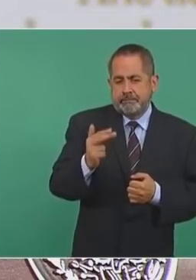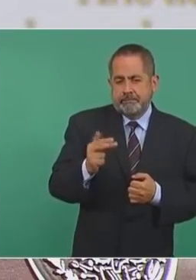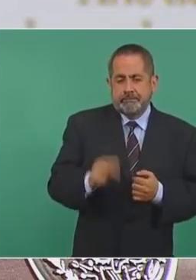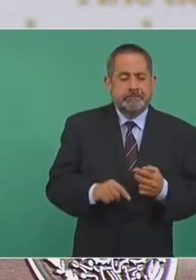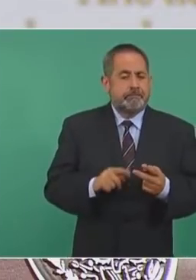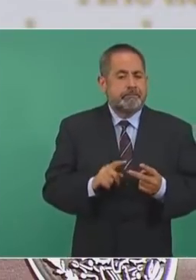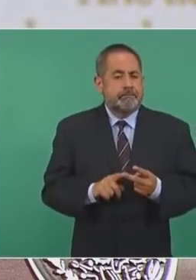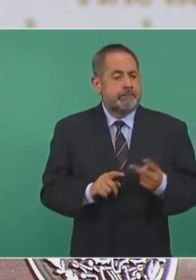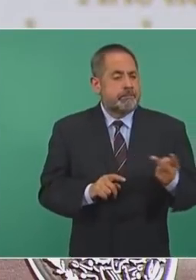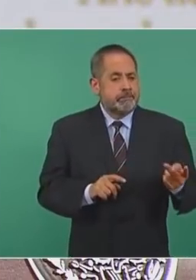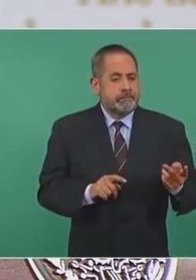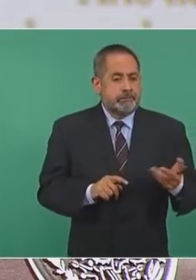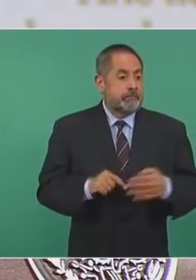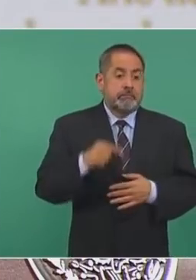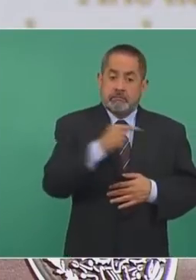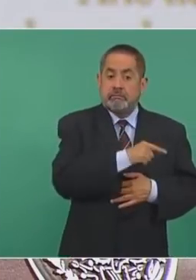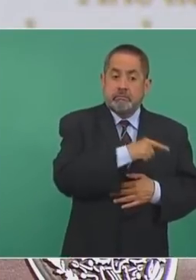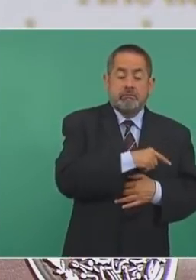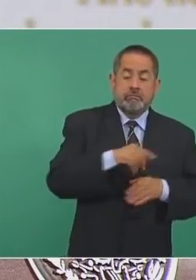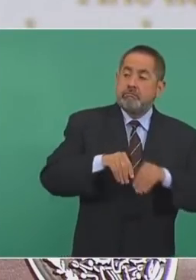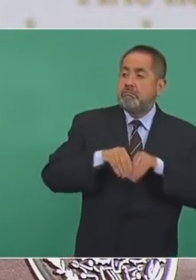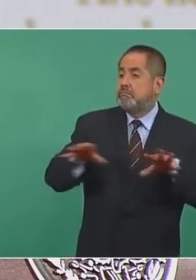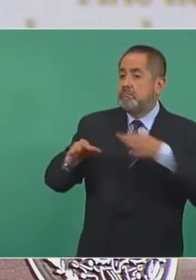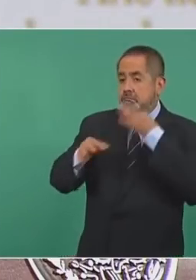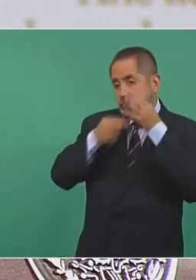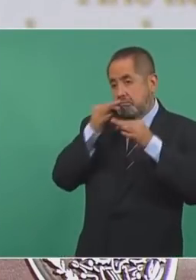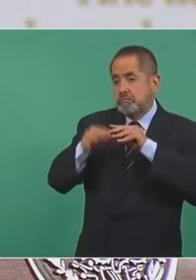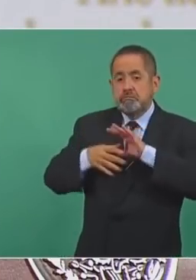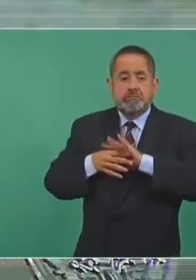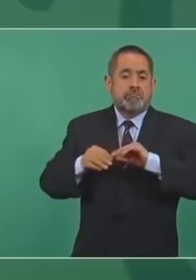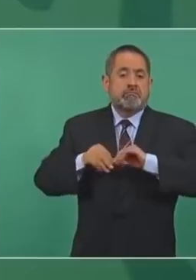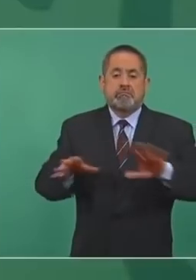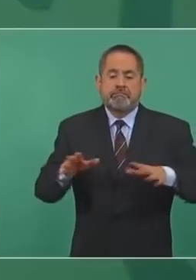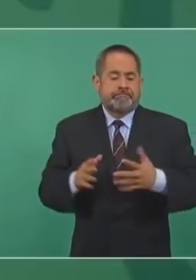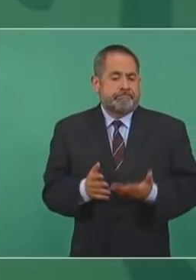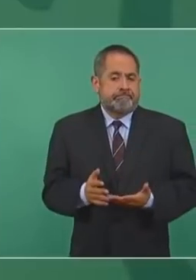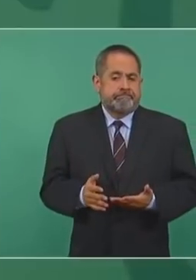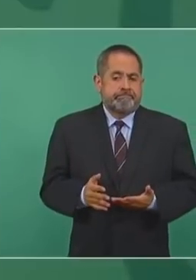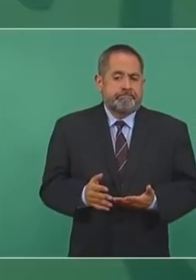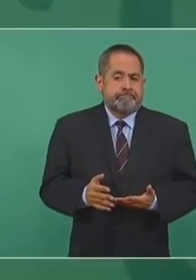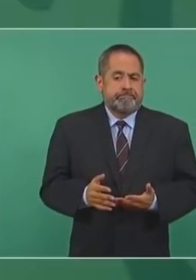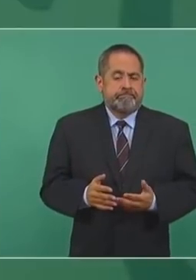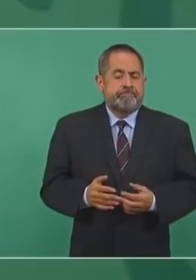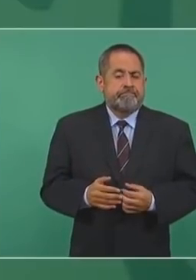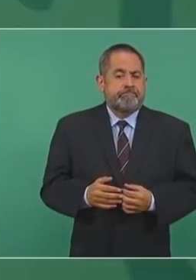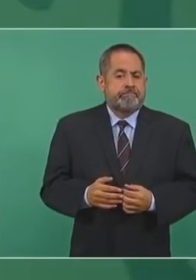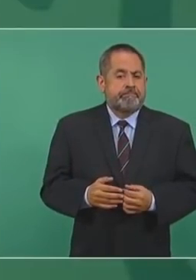él dio a conocer de cómo,